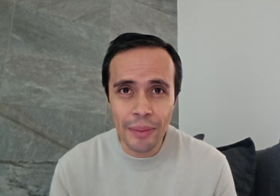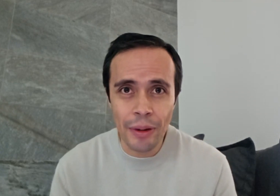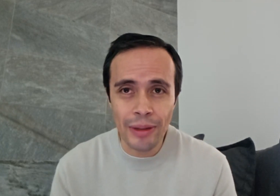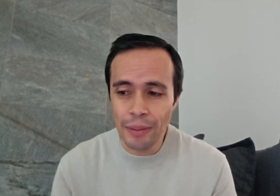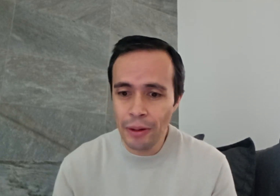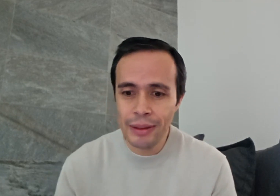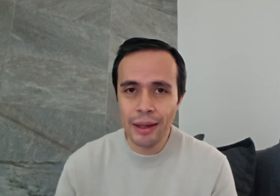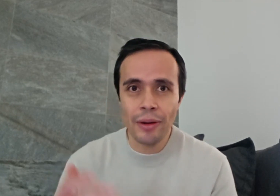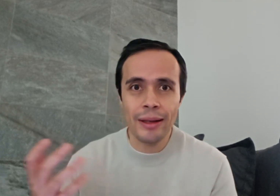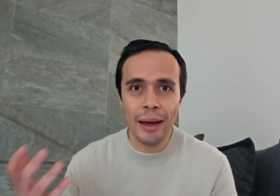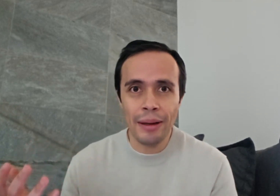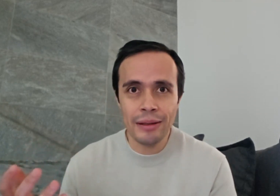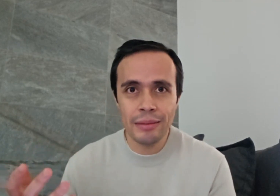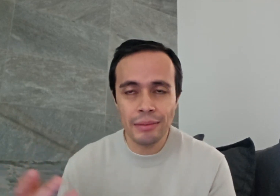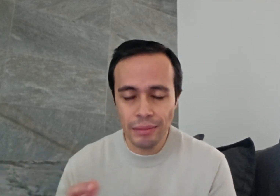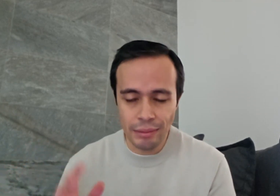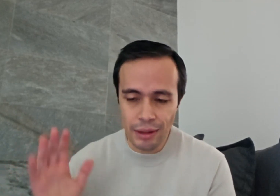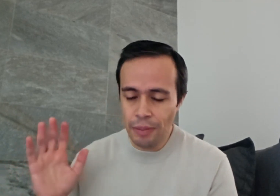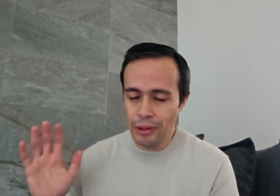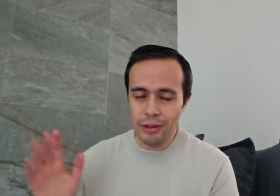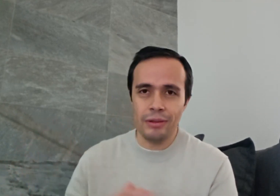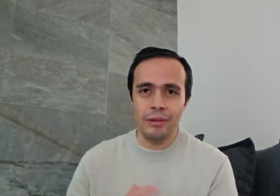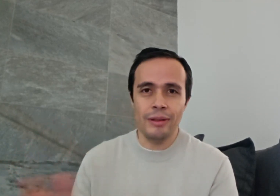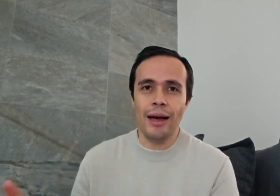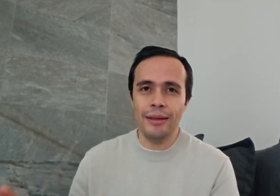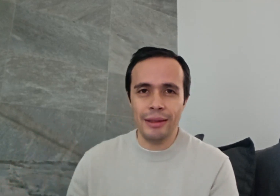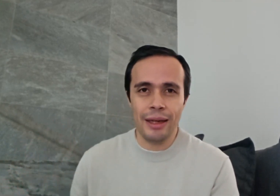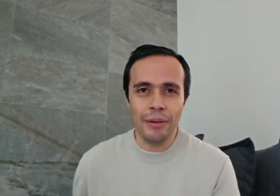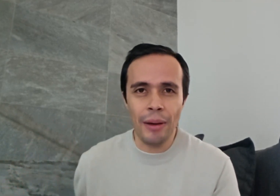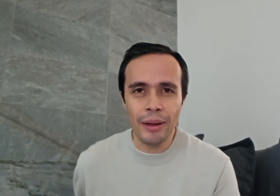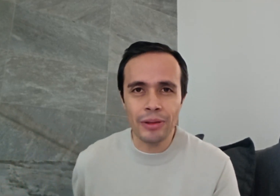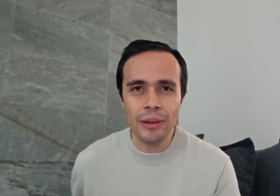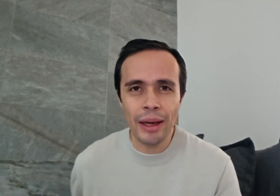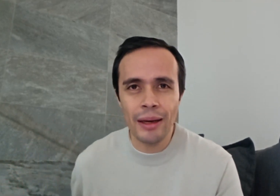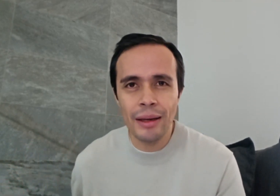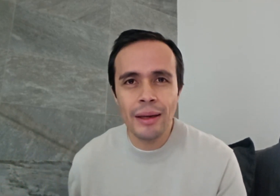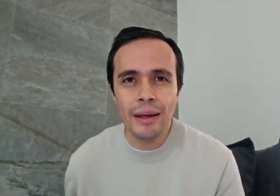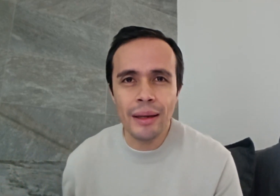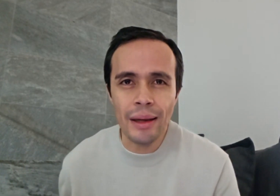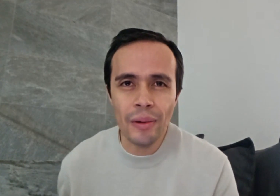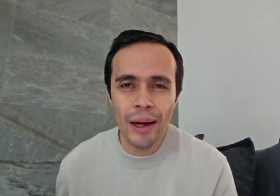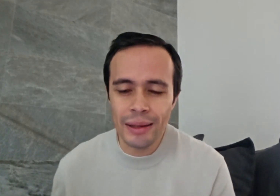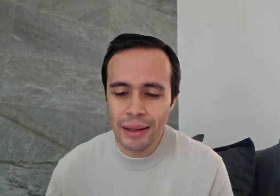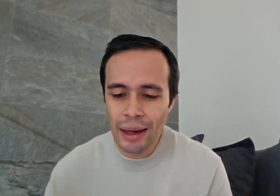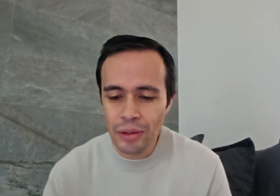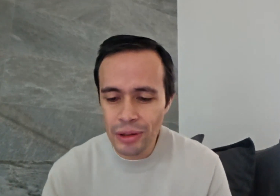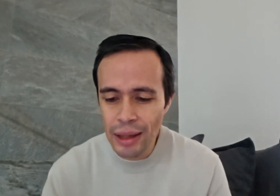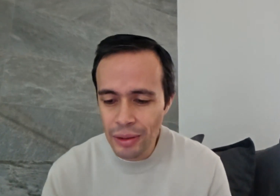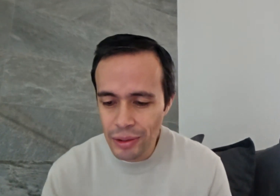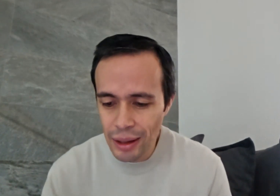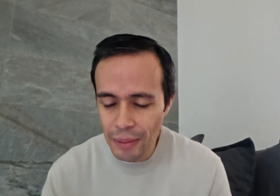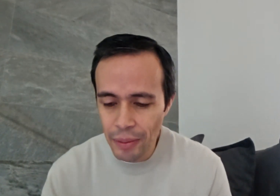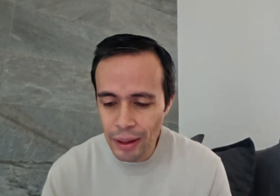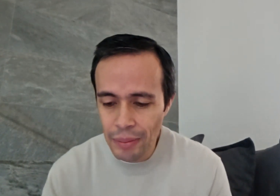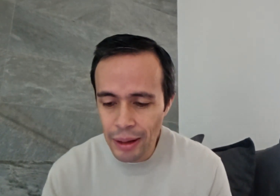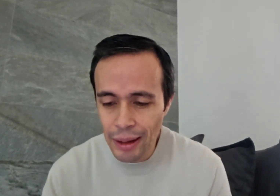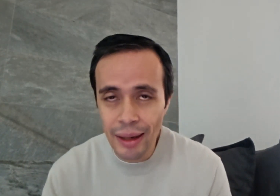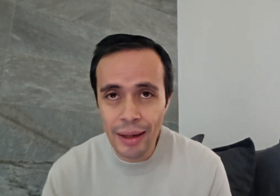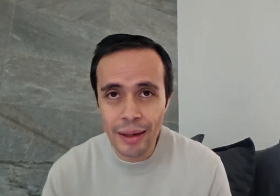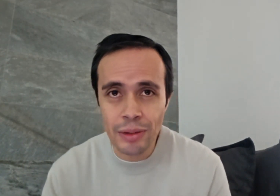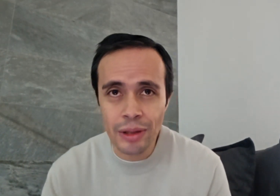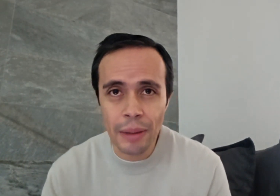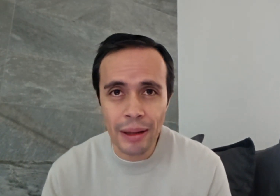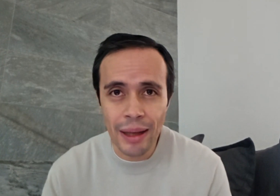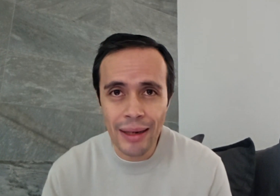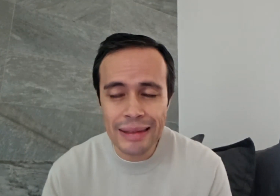leer el teleprompter, el problema es que se lo quitabas y pues ya se extraviaba y no sabía ni cuáles eran los estados de la República